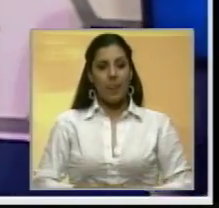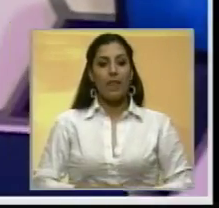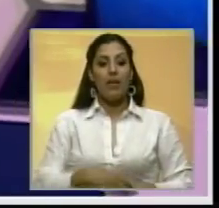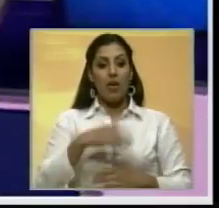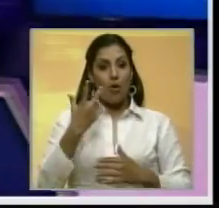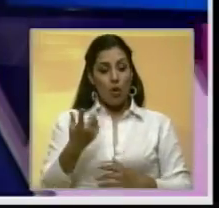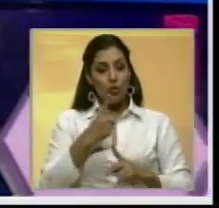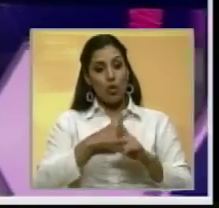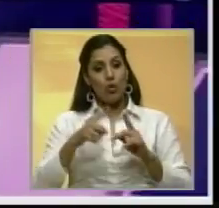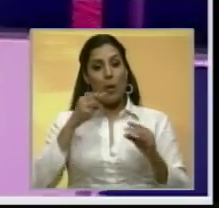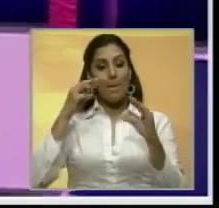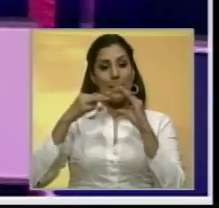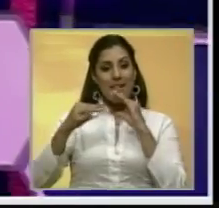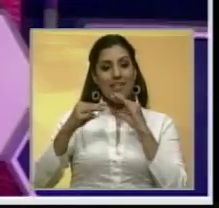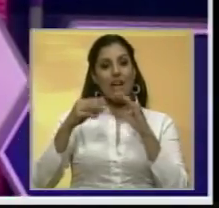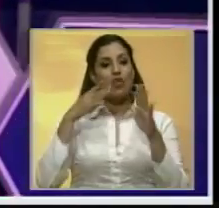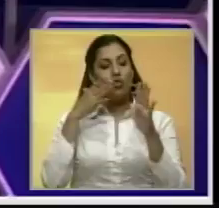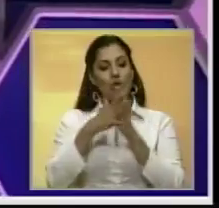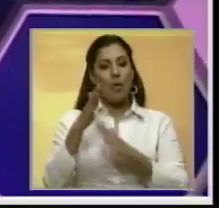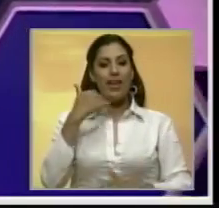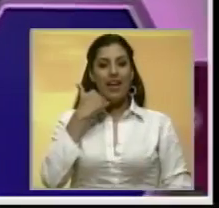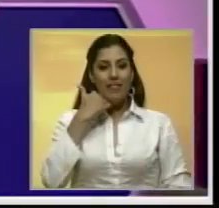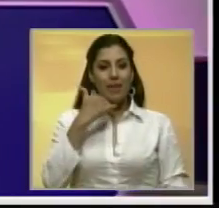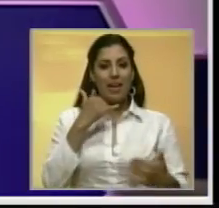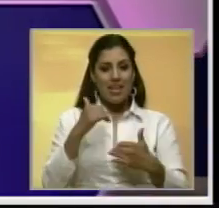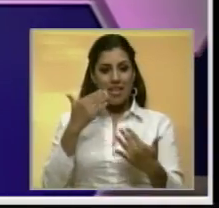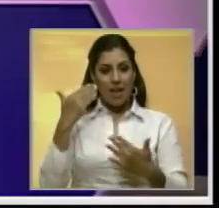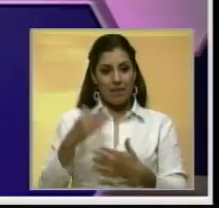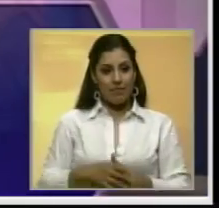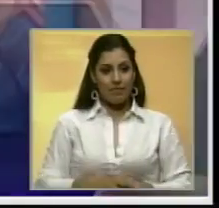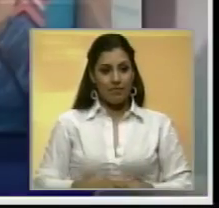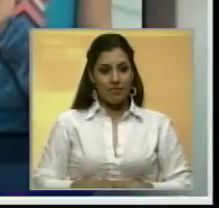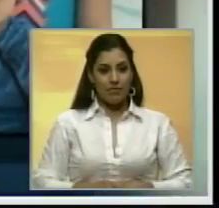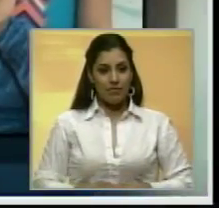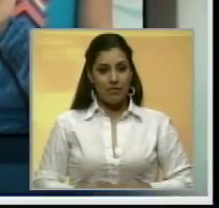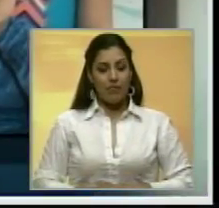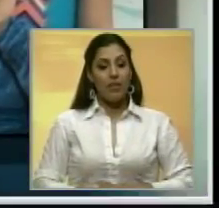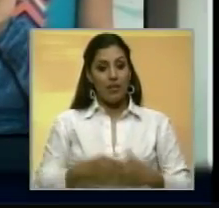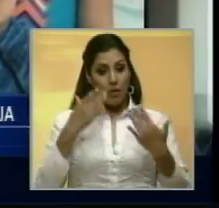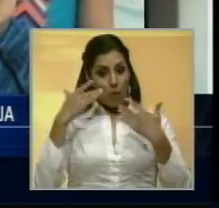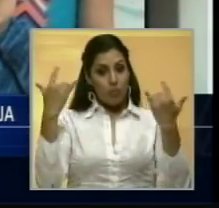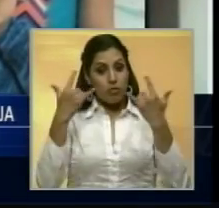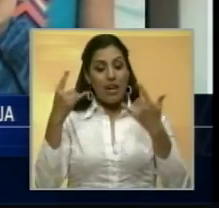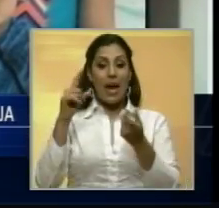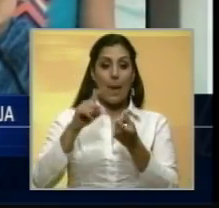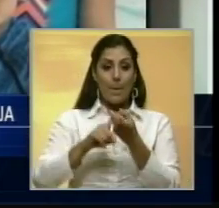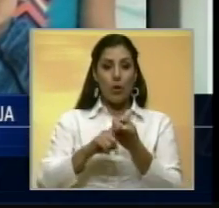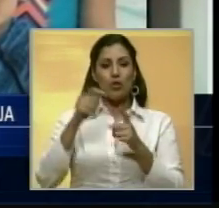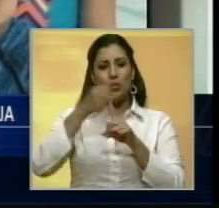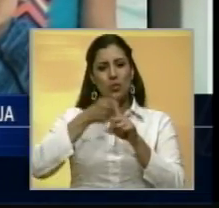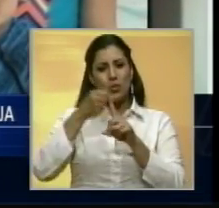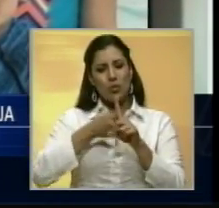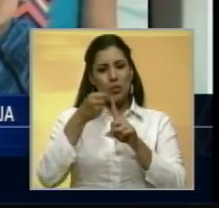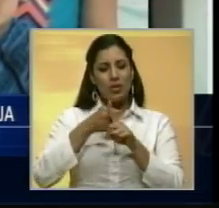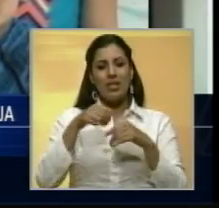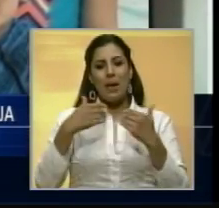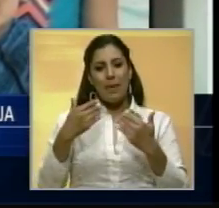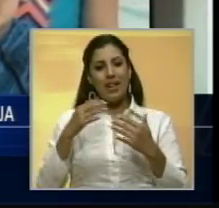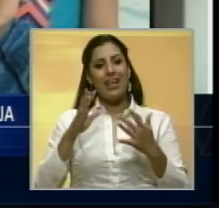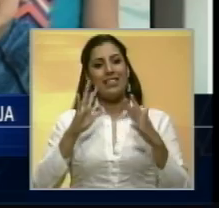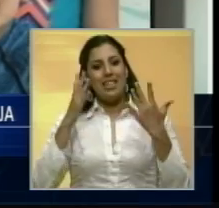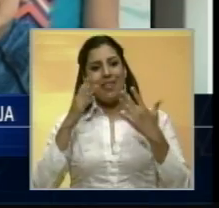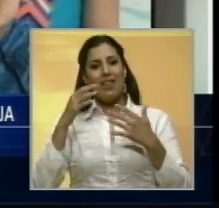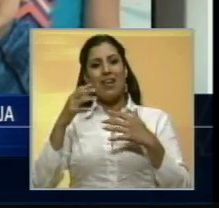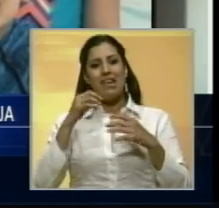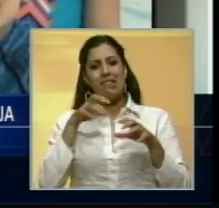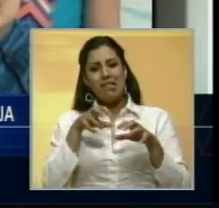Seguimos con Wisin y el mensaje que envió sobre la enfermedad de su hija Victoria. El reggaetonero y su esposa luchan emocionalmente para sobreponerse